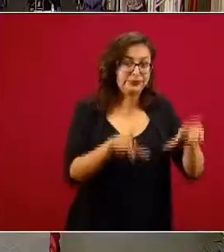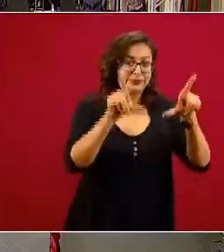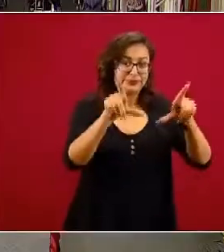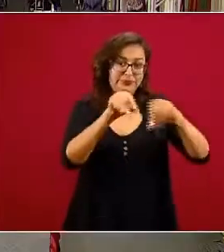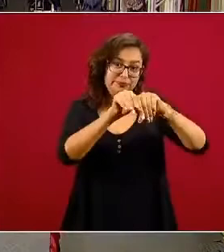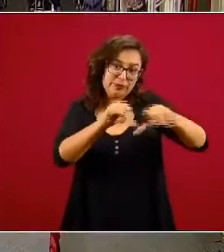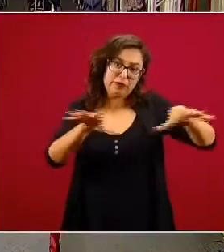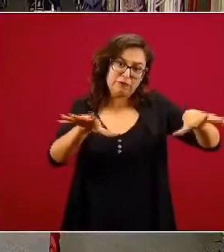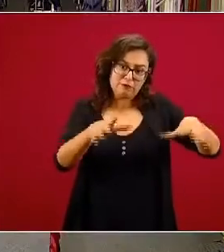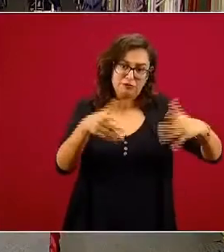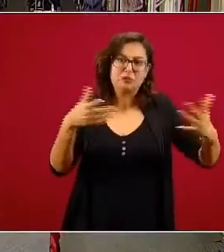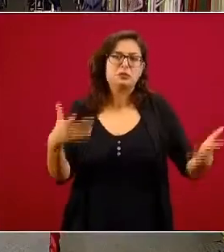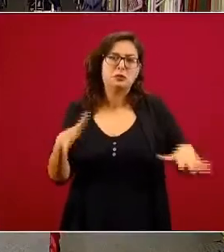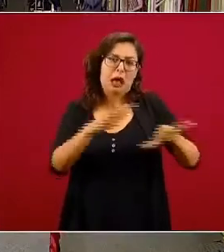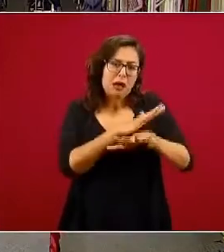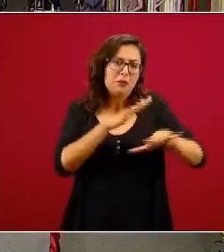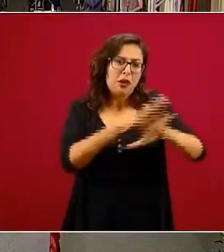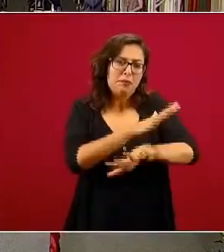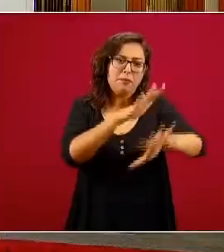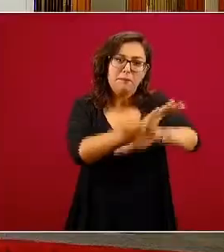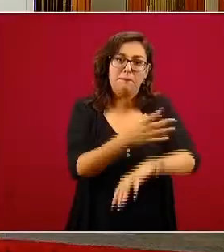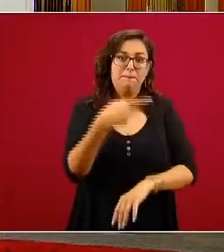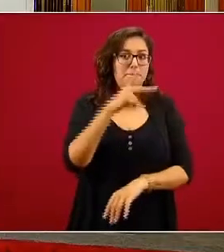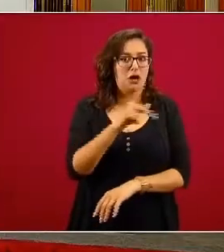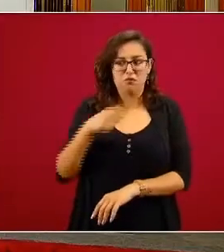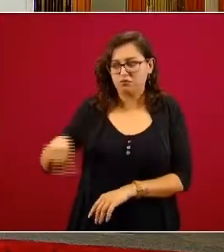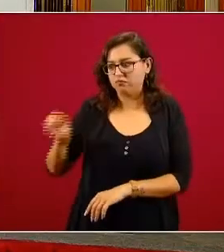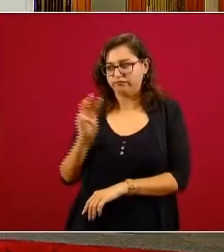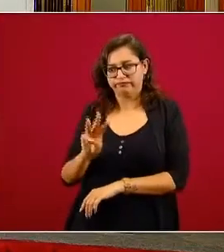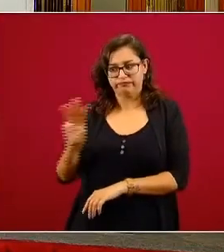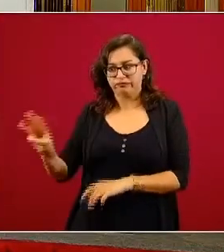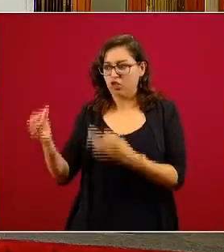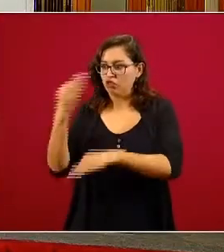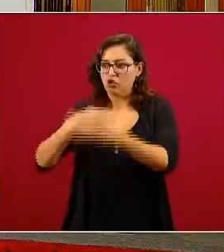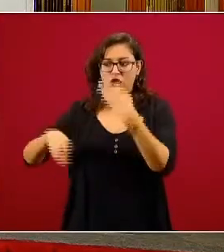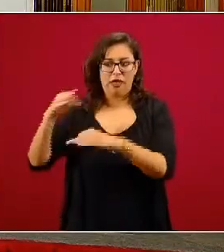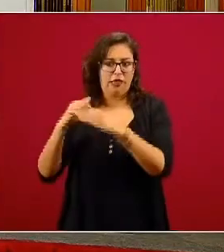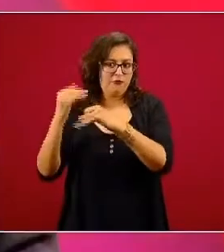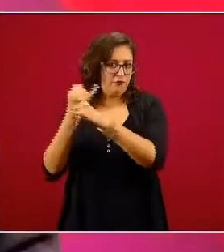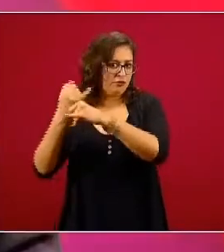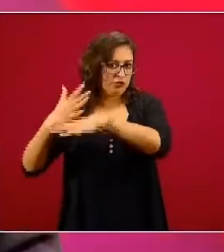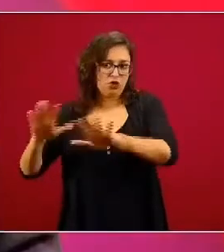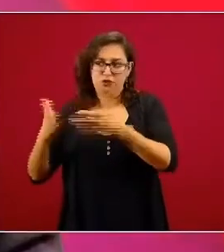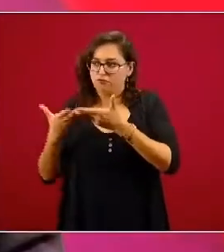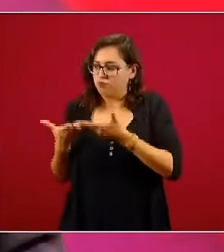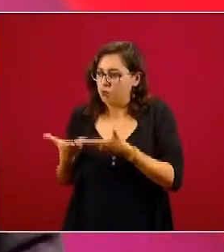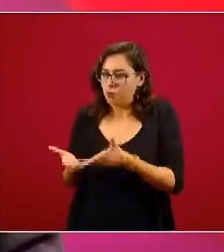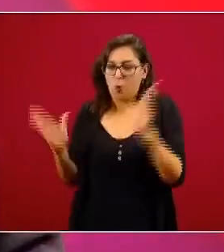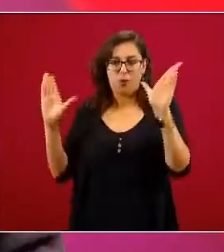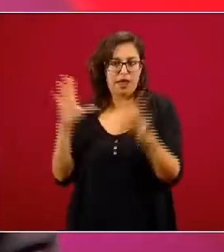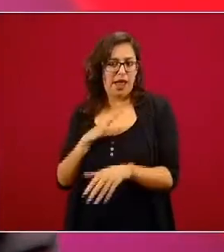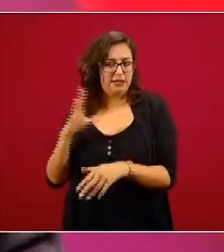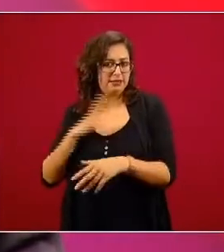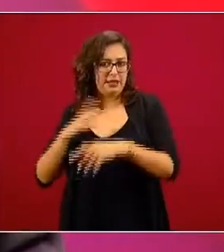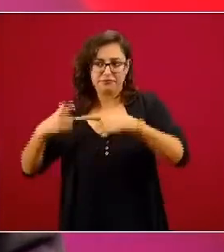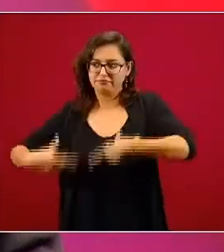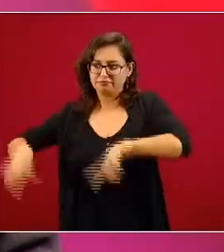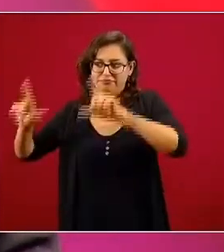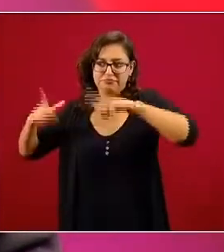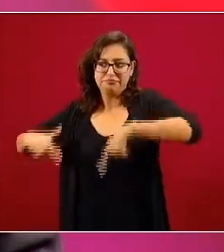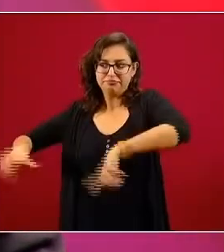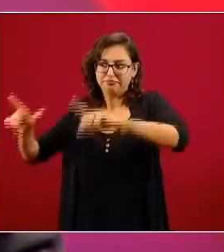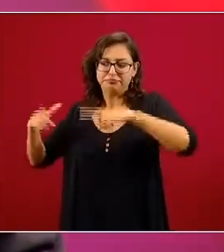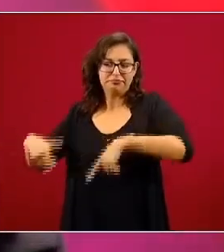la información pública sigue siendo completamente abierta. También los datos abiertos, invitamos a toda la población que tenga interés y que